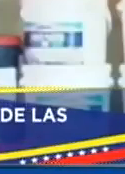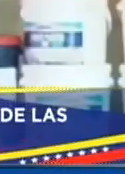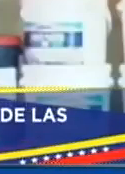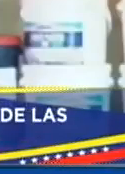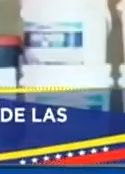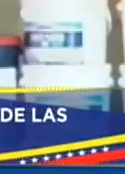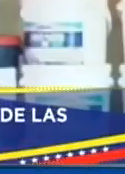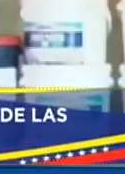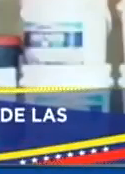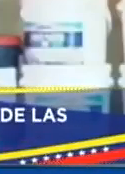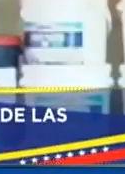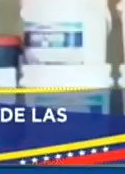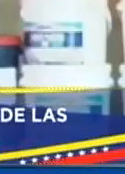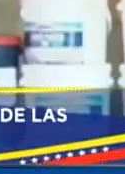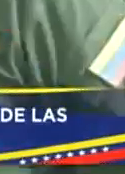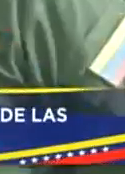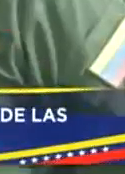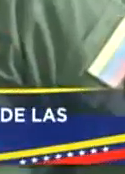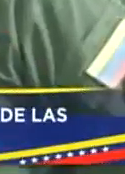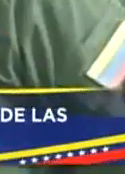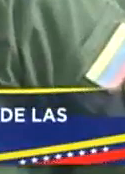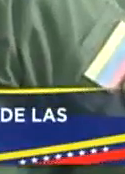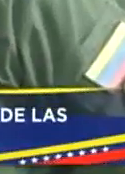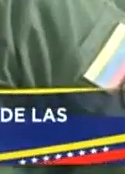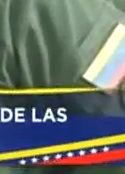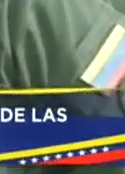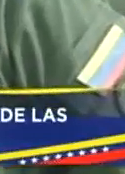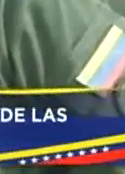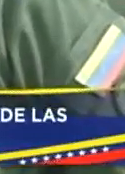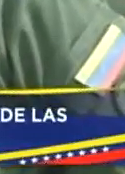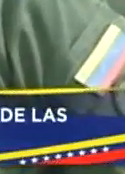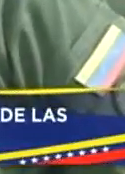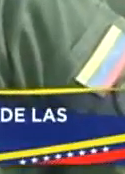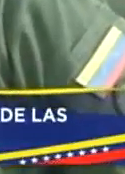Región Estratégica de Defensa Integral Capital.